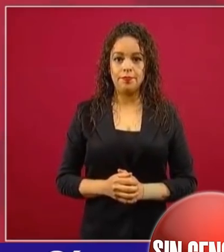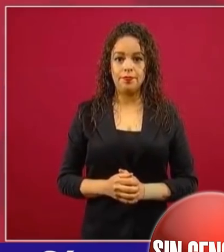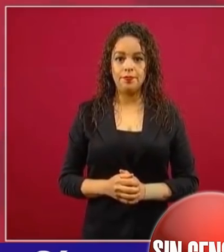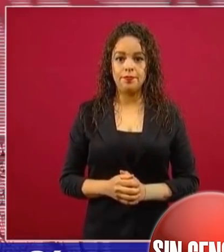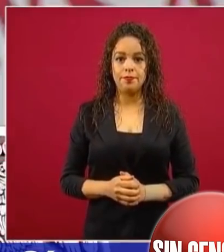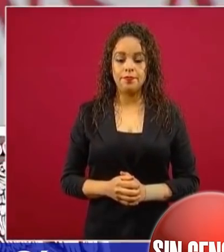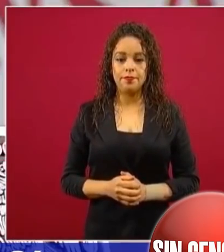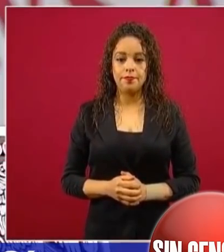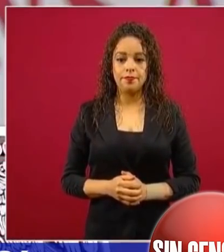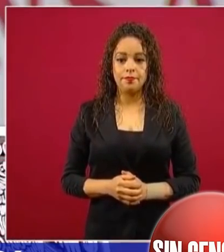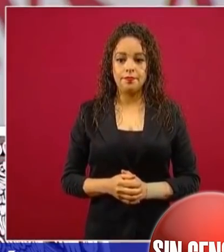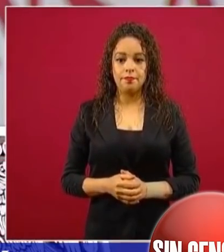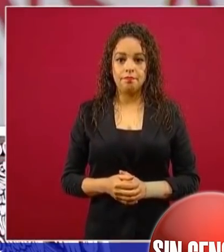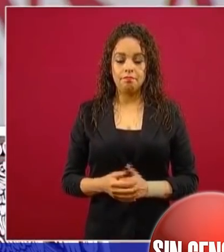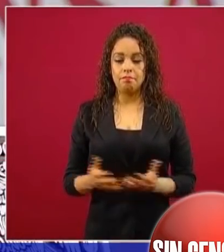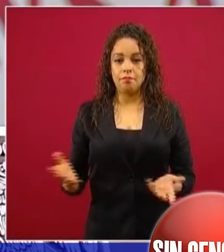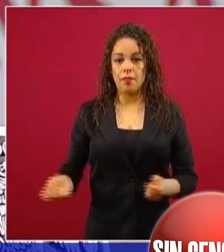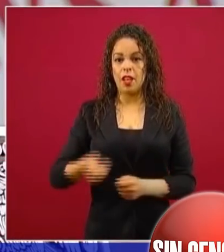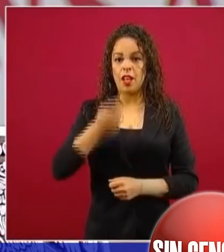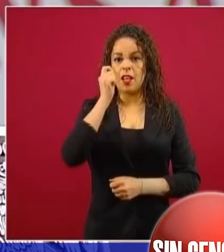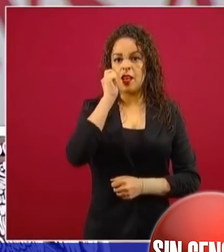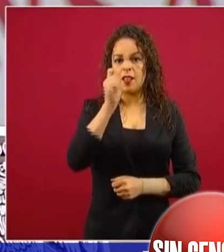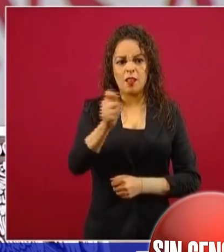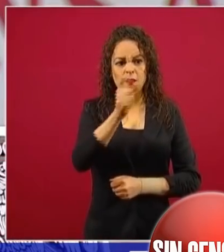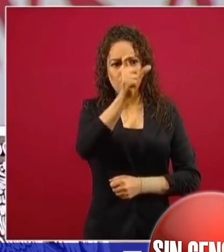sea acusado